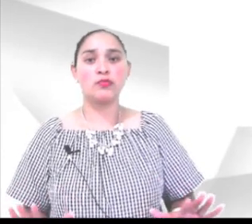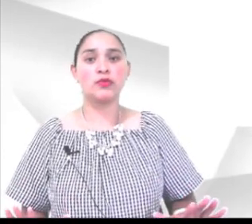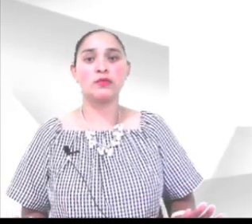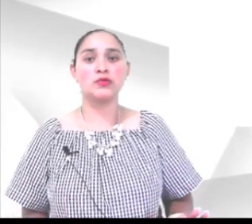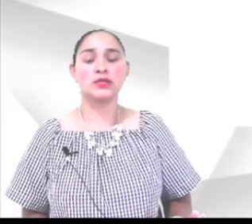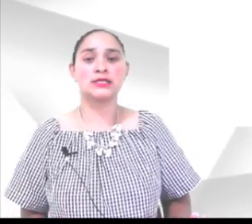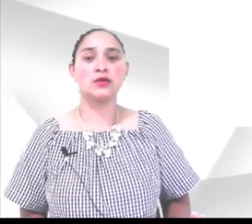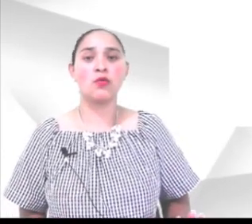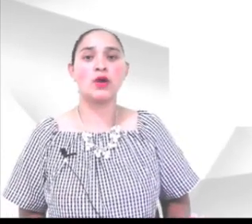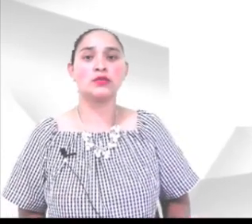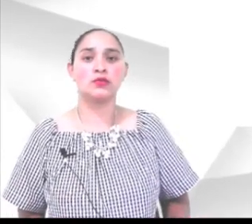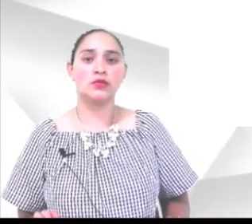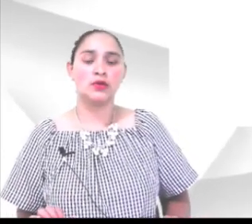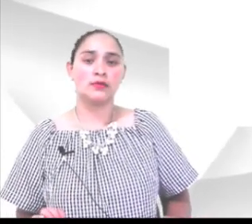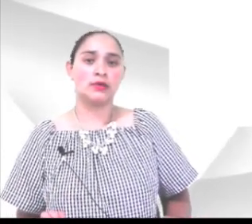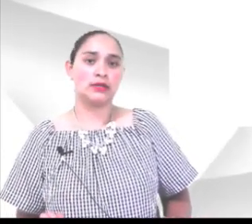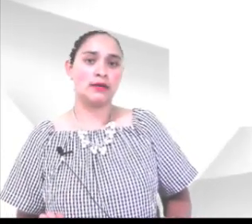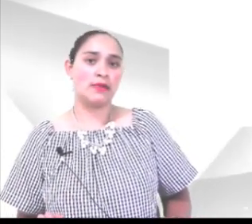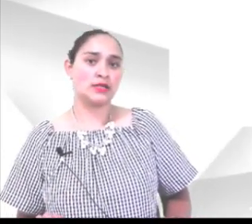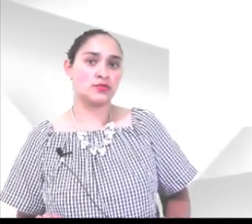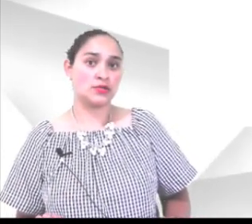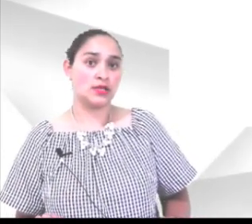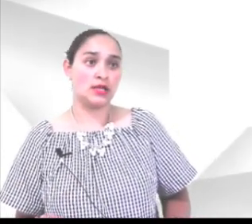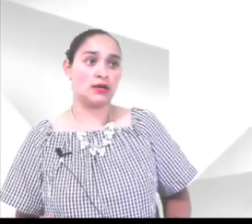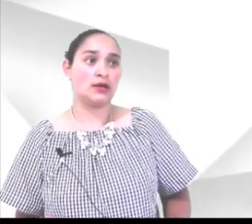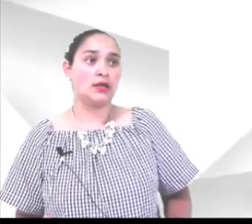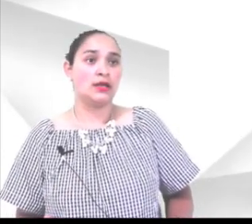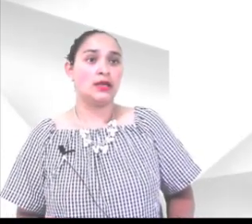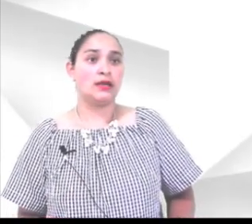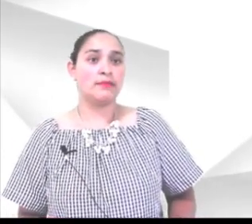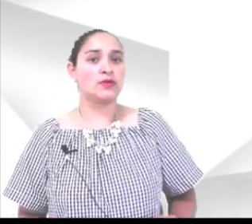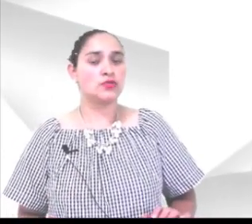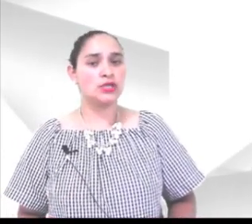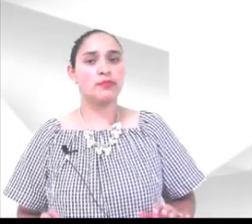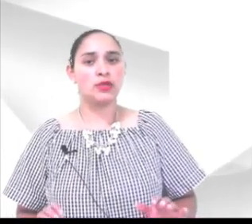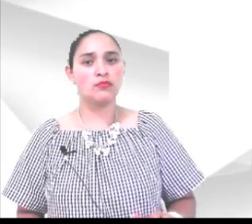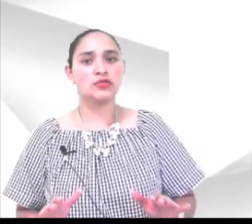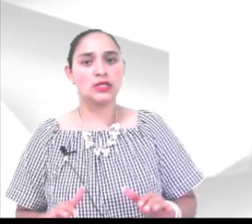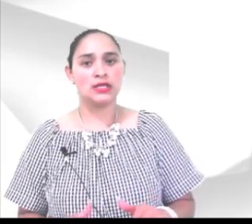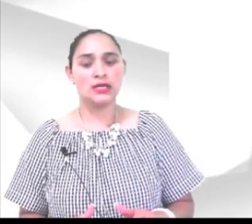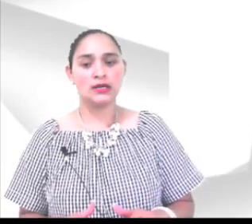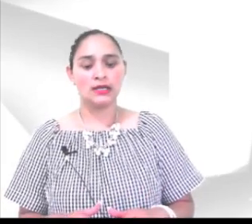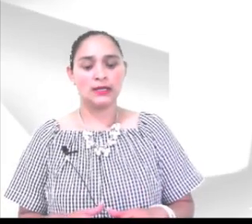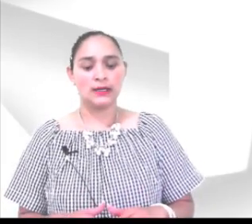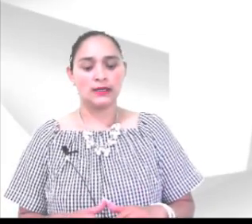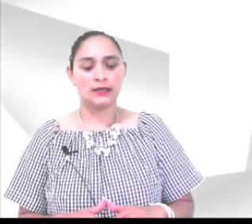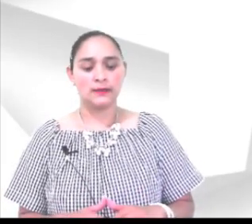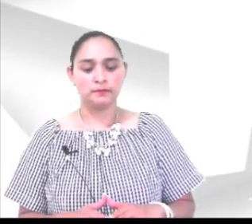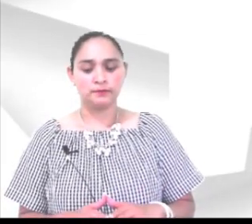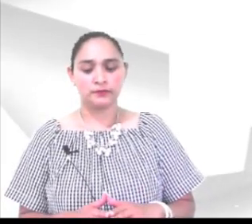impredecibles, no podemos decir cuándo, ¿verdad?, va a suceder. Pero sí podemos tener